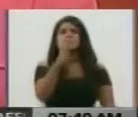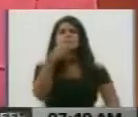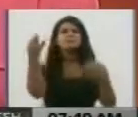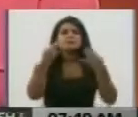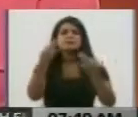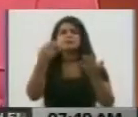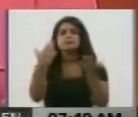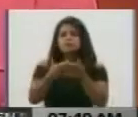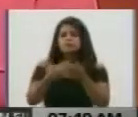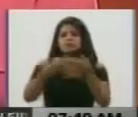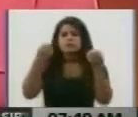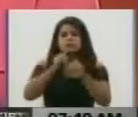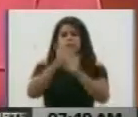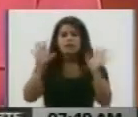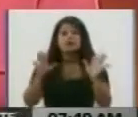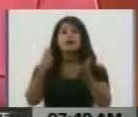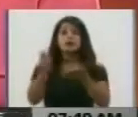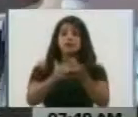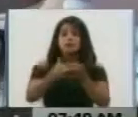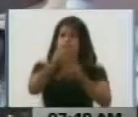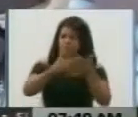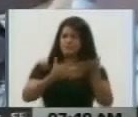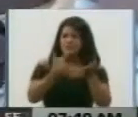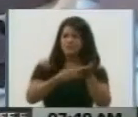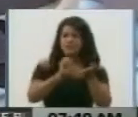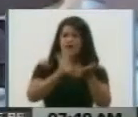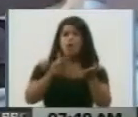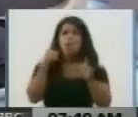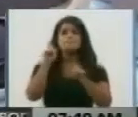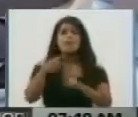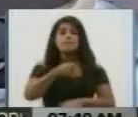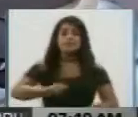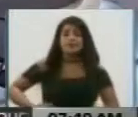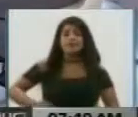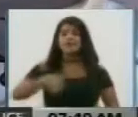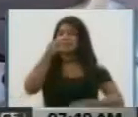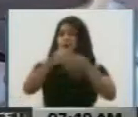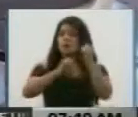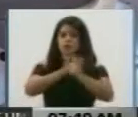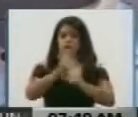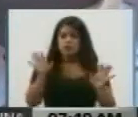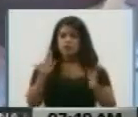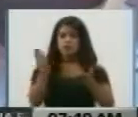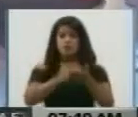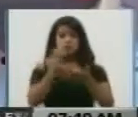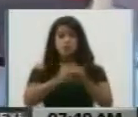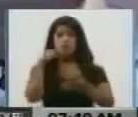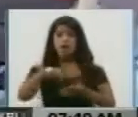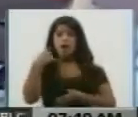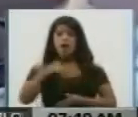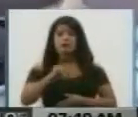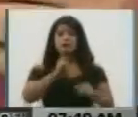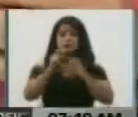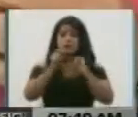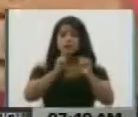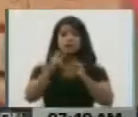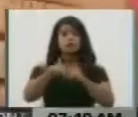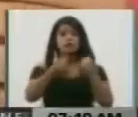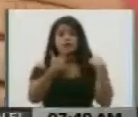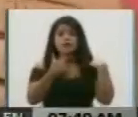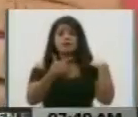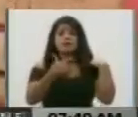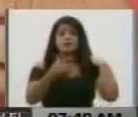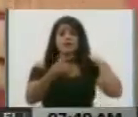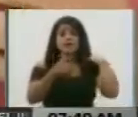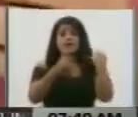Eso lo explica bien la presidenta y lo explica Lula. Este libro que hemos editado contiene entrevistas, no lo dije, a la